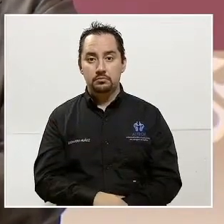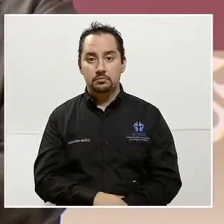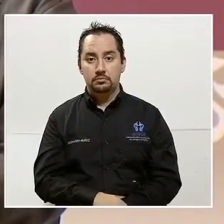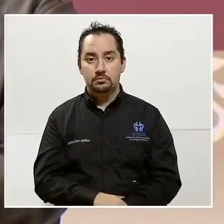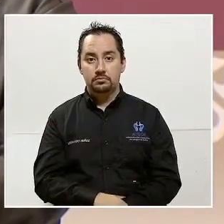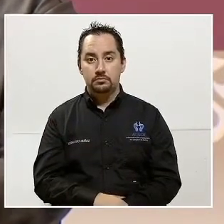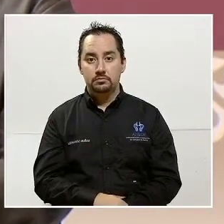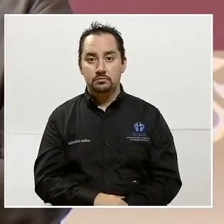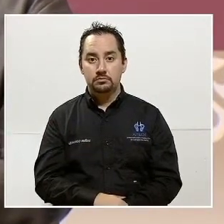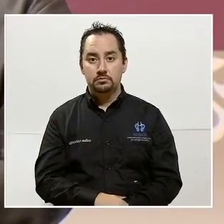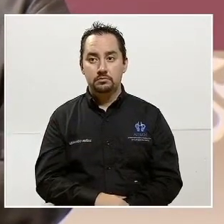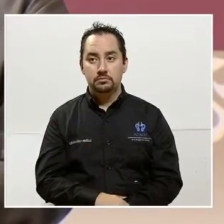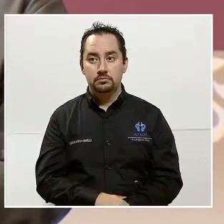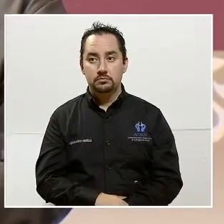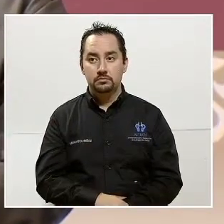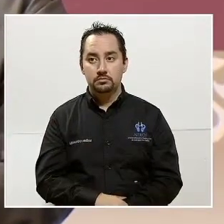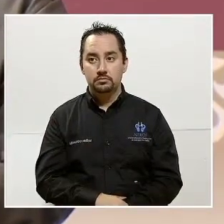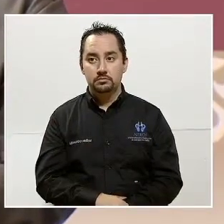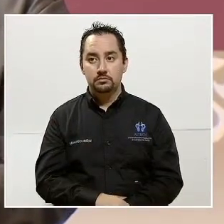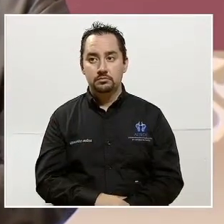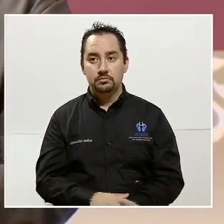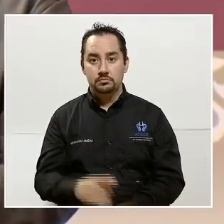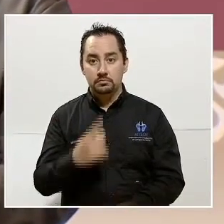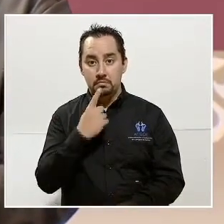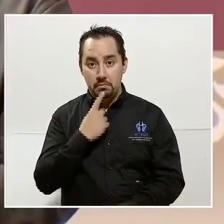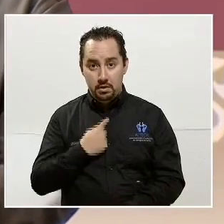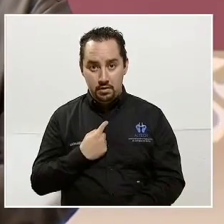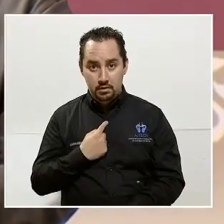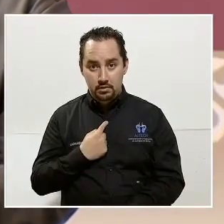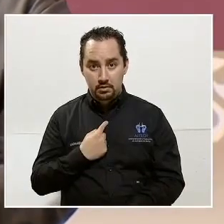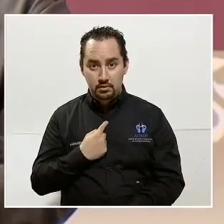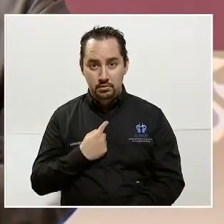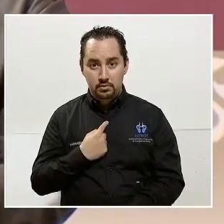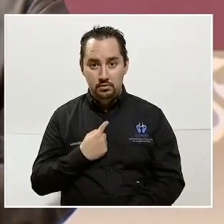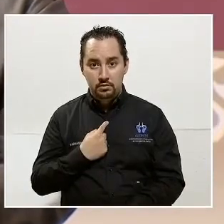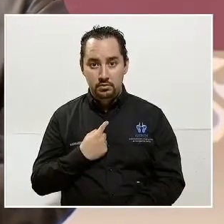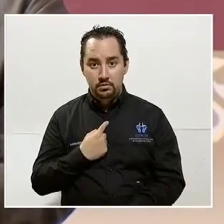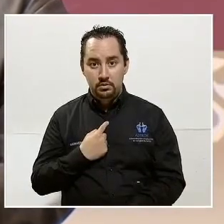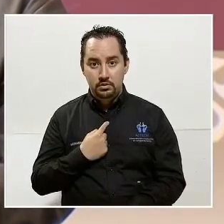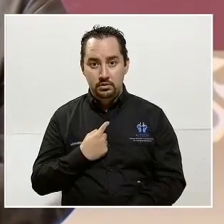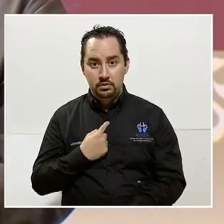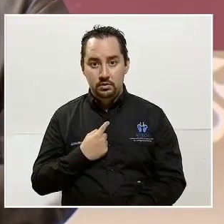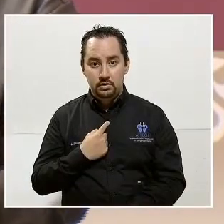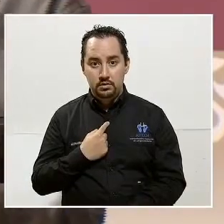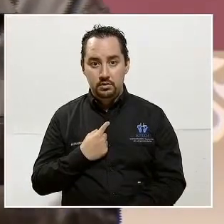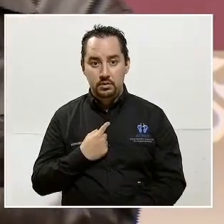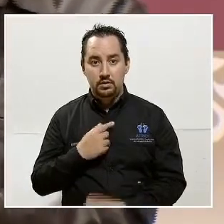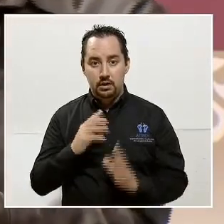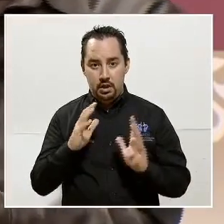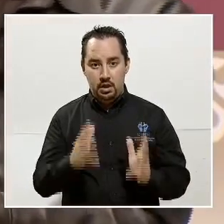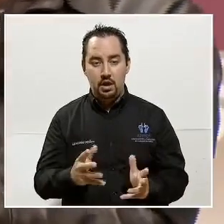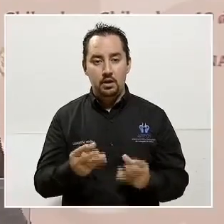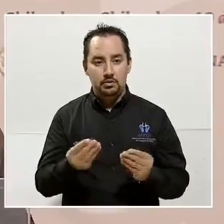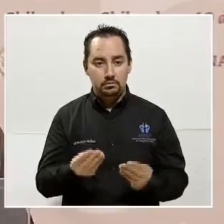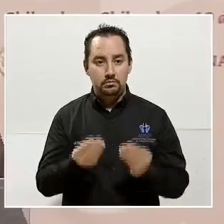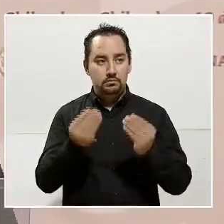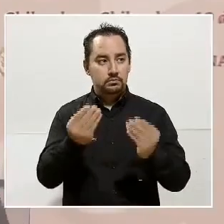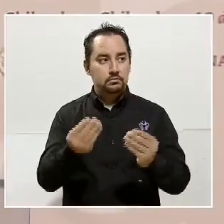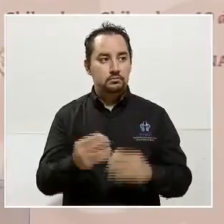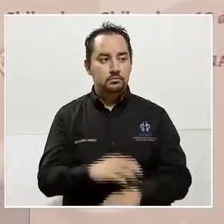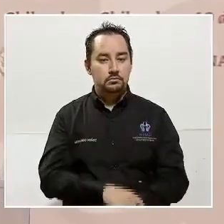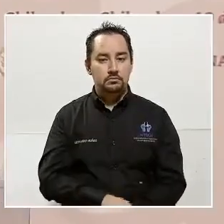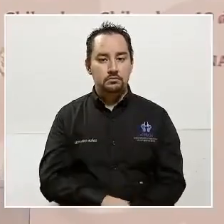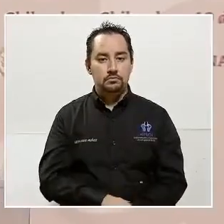me dicen, le comenté a Carlos que ya entregó la Secretaría de la Defensa los